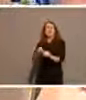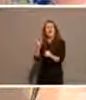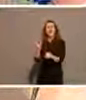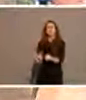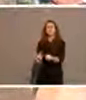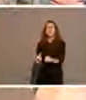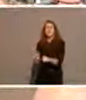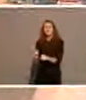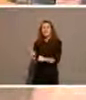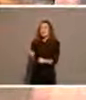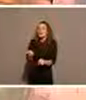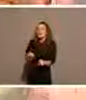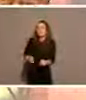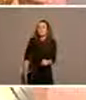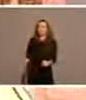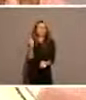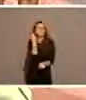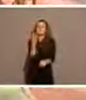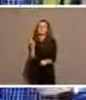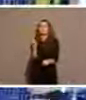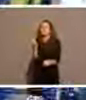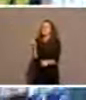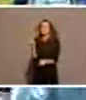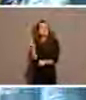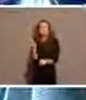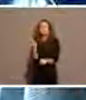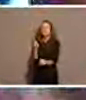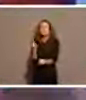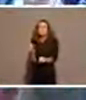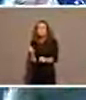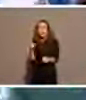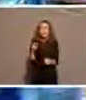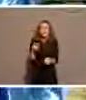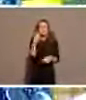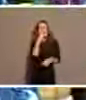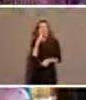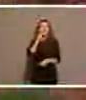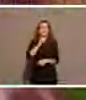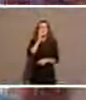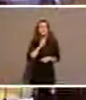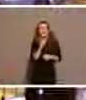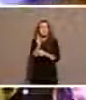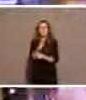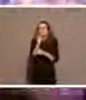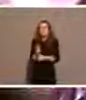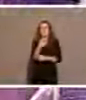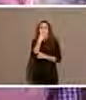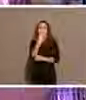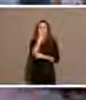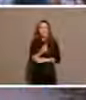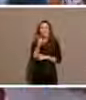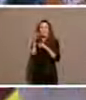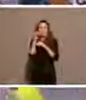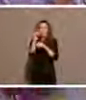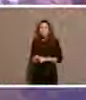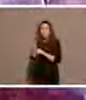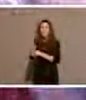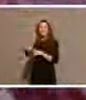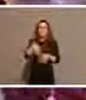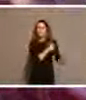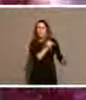sin profesión. Barbero, cartero, perrero, poder ser portulero, también